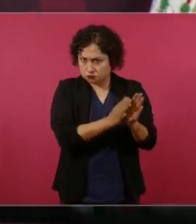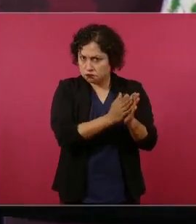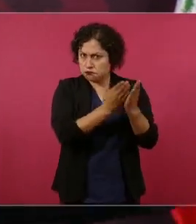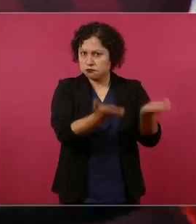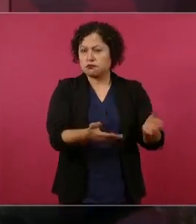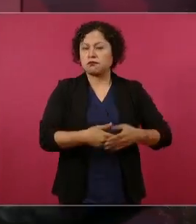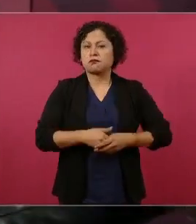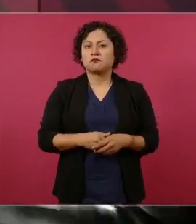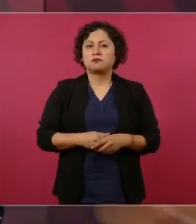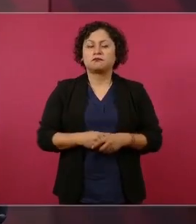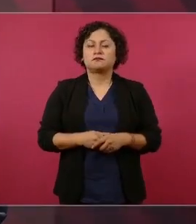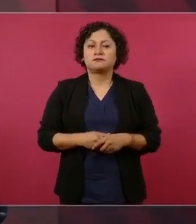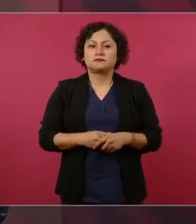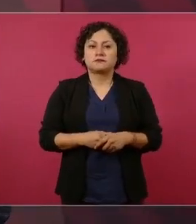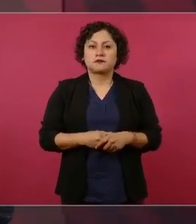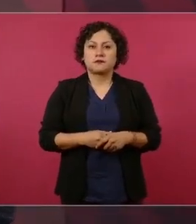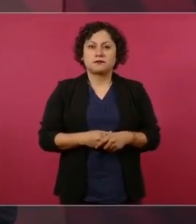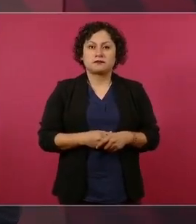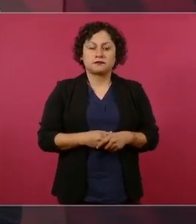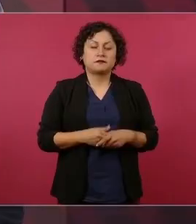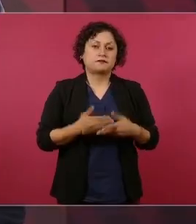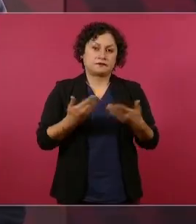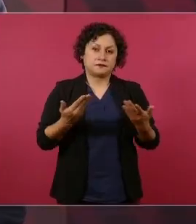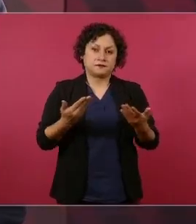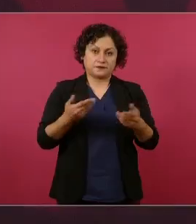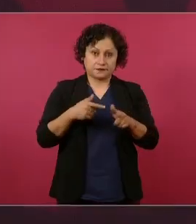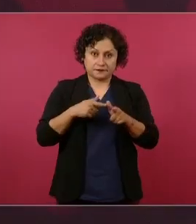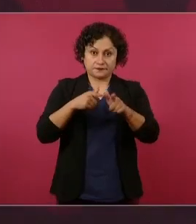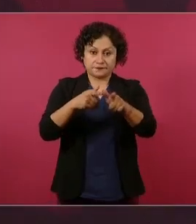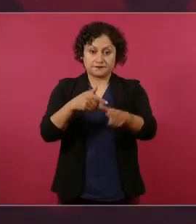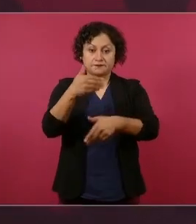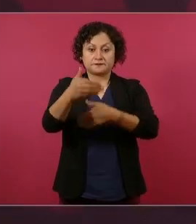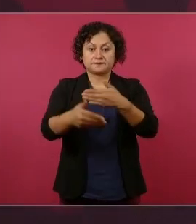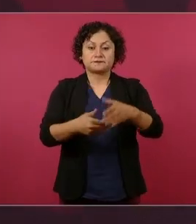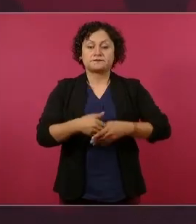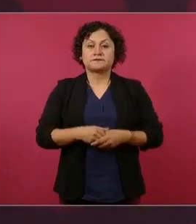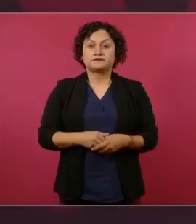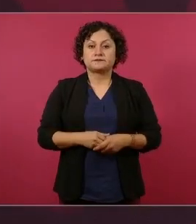Entonces, vamos a continuar.